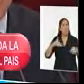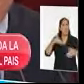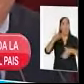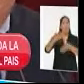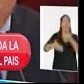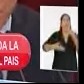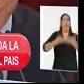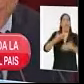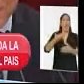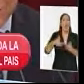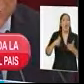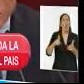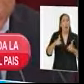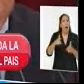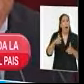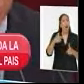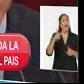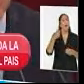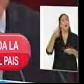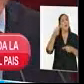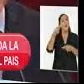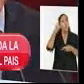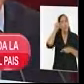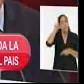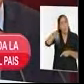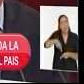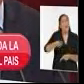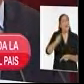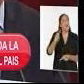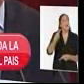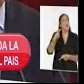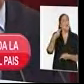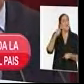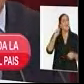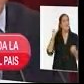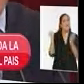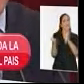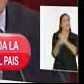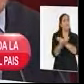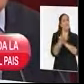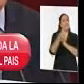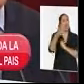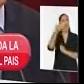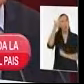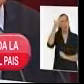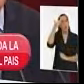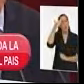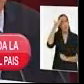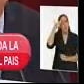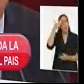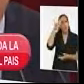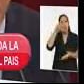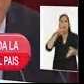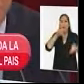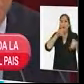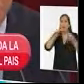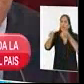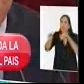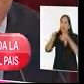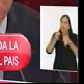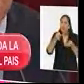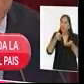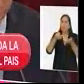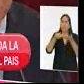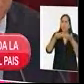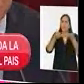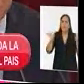Fernández. Facundo Moyano es diputado desde el 2011 por lo que sacó con el kirchnerismo, y Felipe Solá fue ministro, fue gobernador